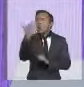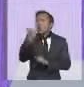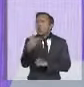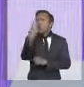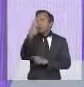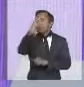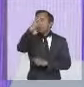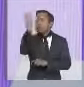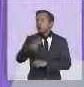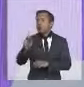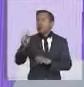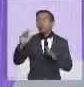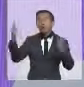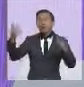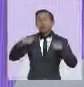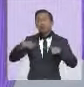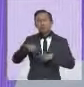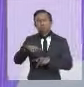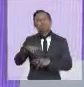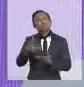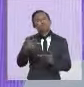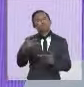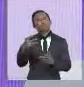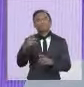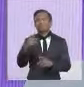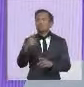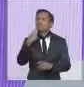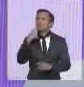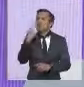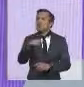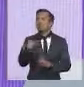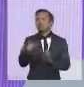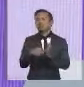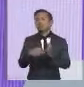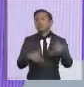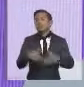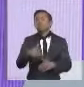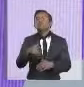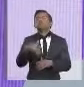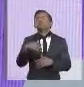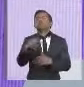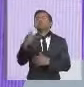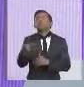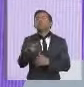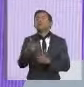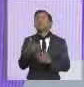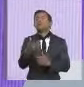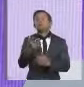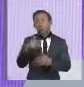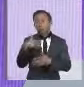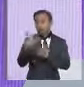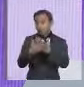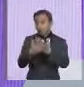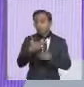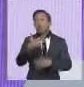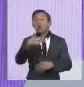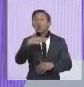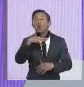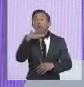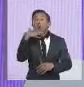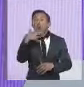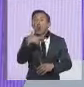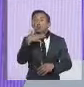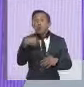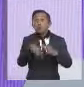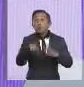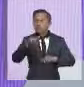ciudadanía. Y la pregunta es, ¿qué proponen para combatir la corrupción y que tenga un efecto concreto en el